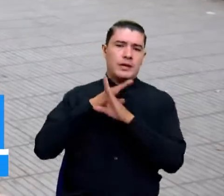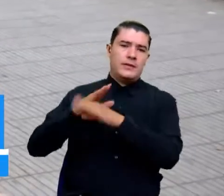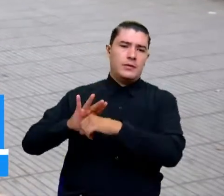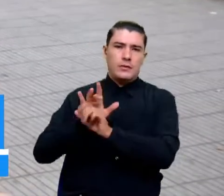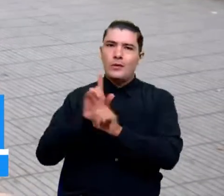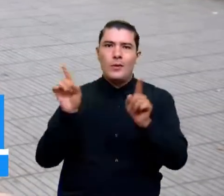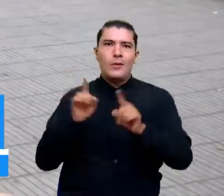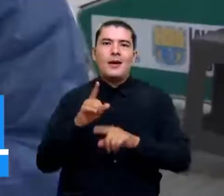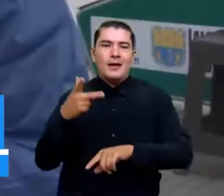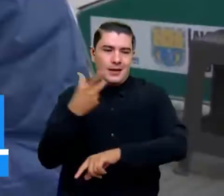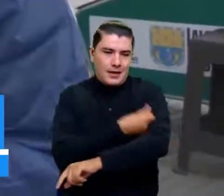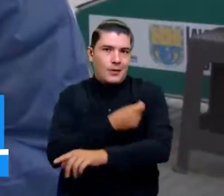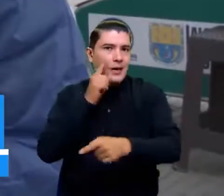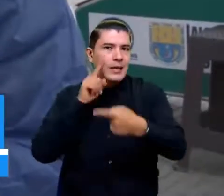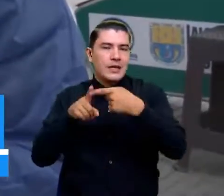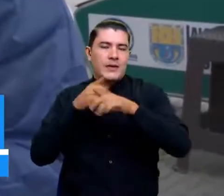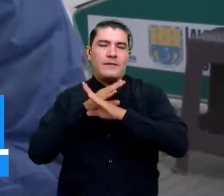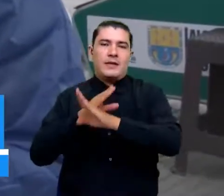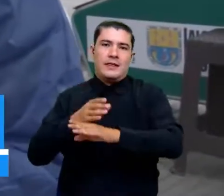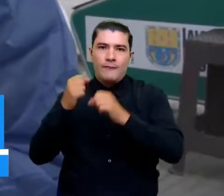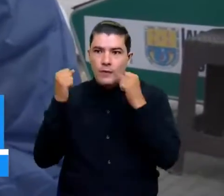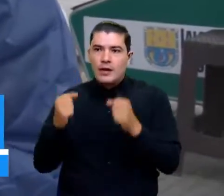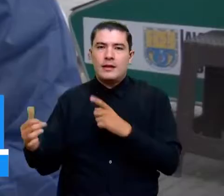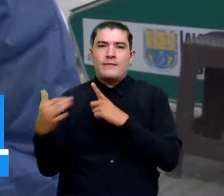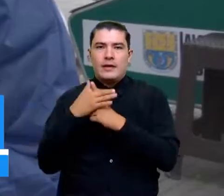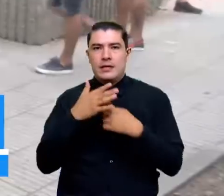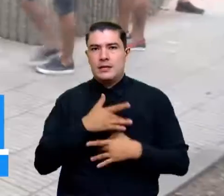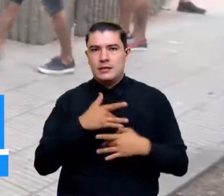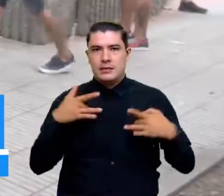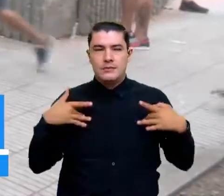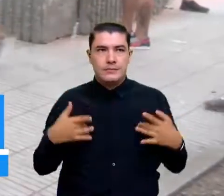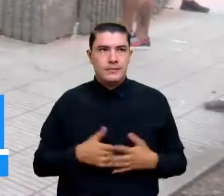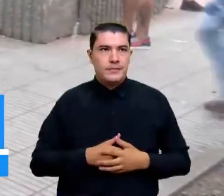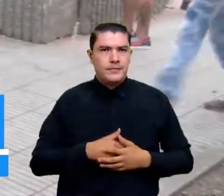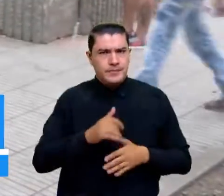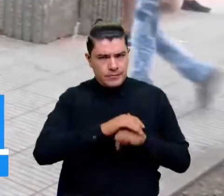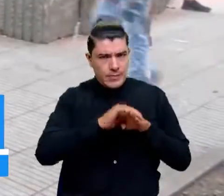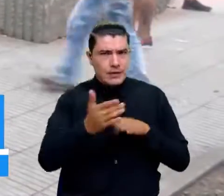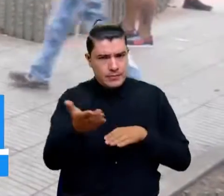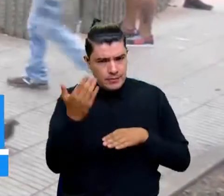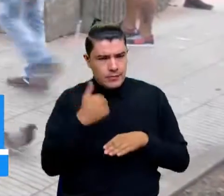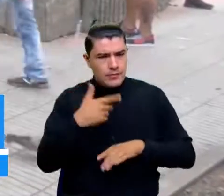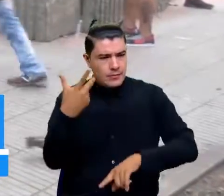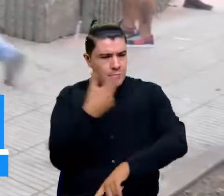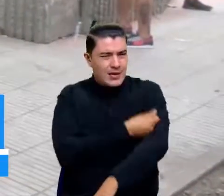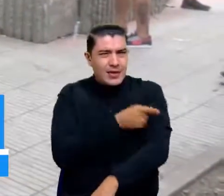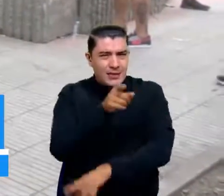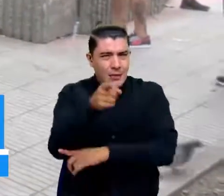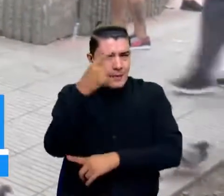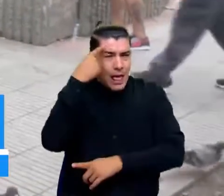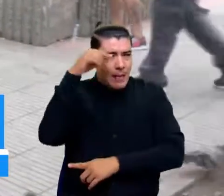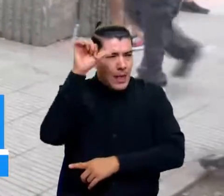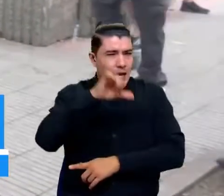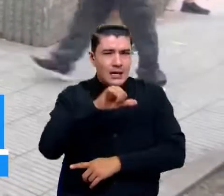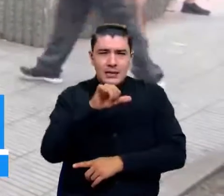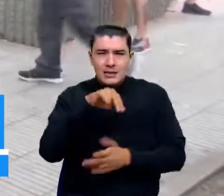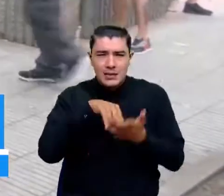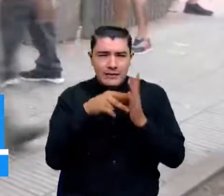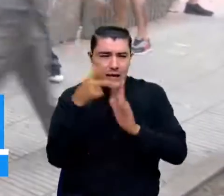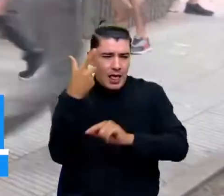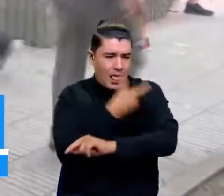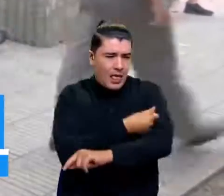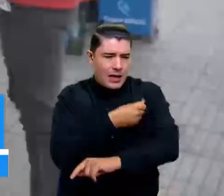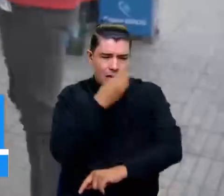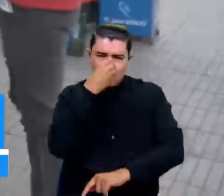la garantía de evitar la enfermedad. Invitarlos a que se vacunen, que dejemos esos paradigmas de que la vacuna no sirve. La